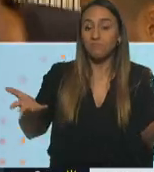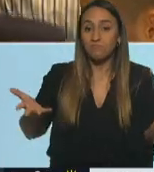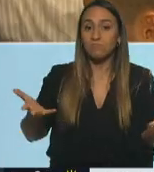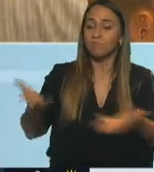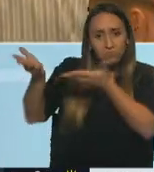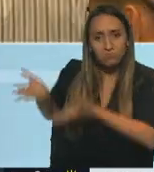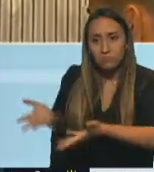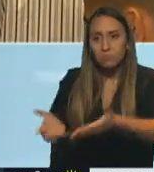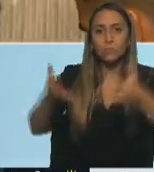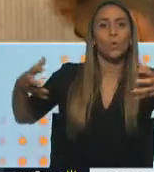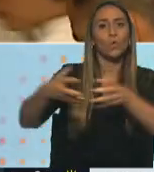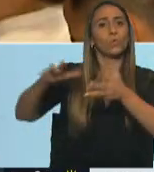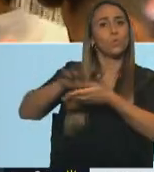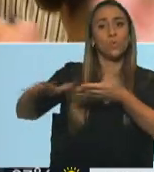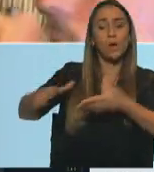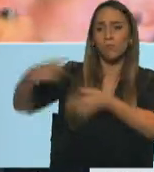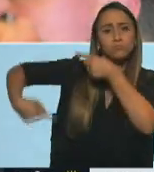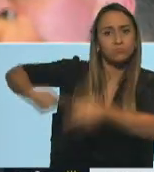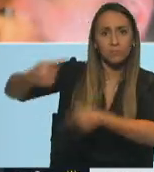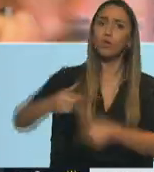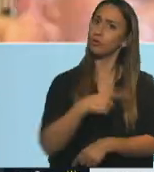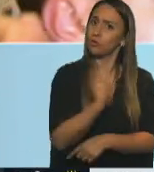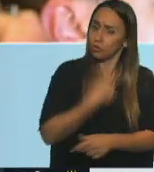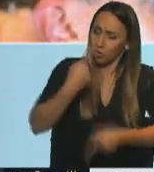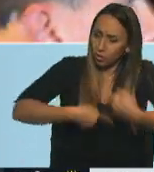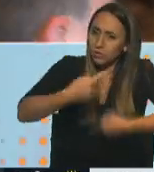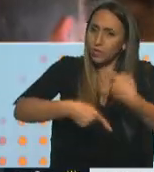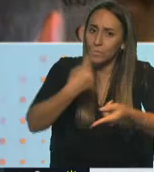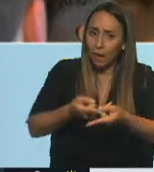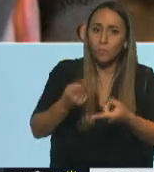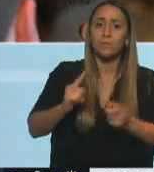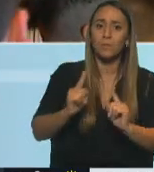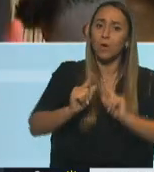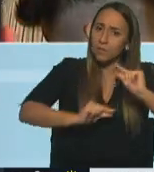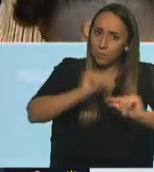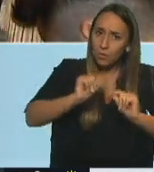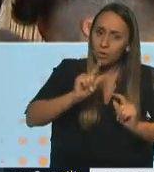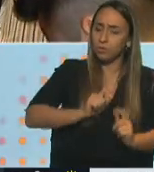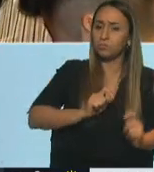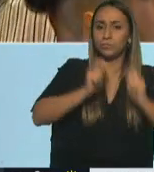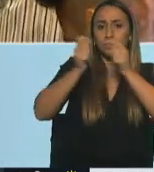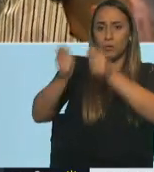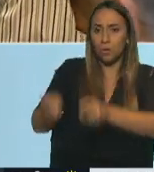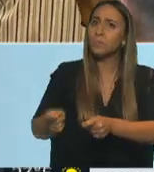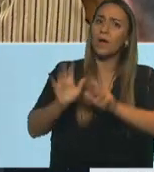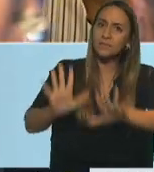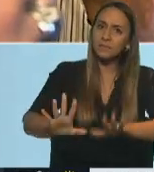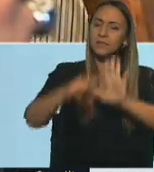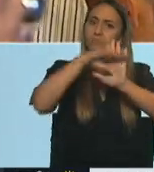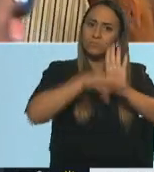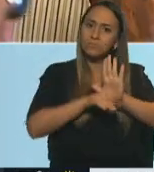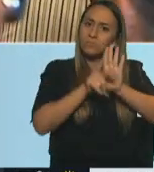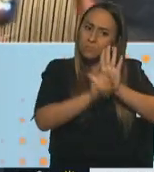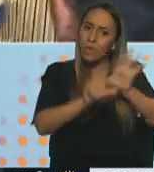nuevas generaciones, sigamos haciendo el recambio transicional y democrático que